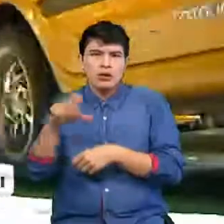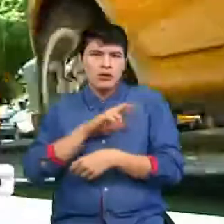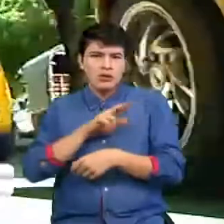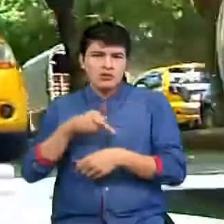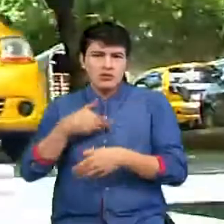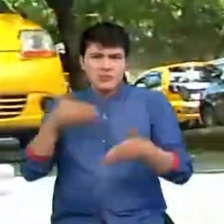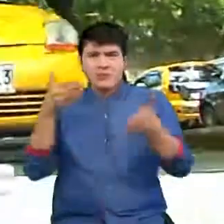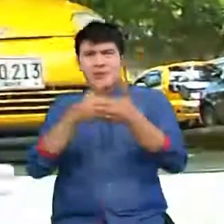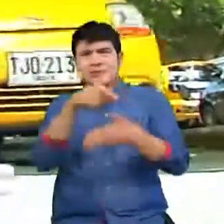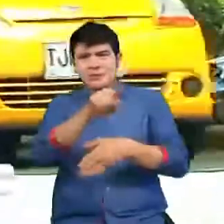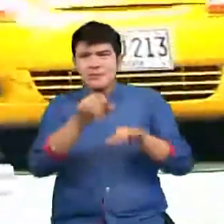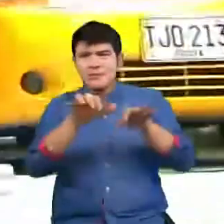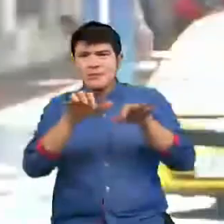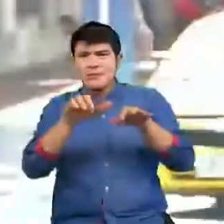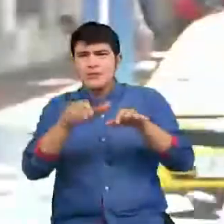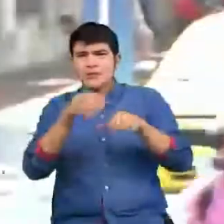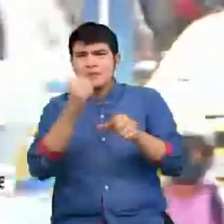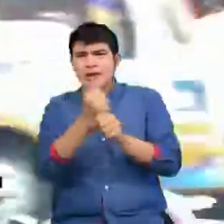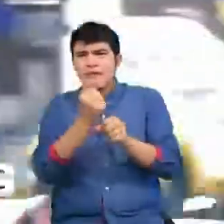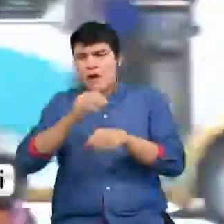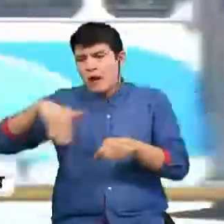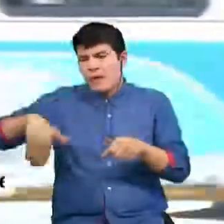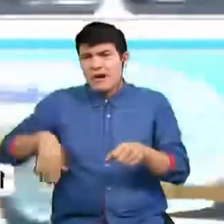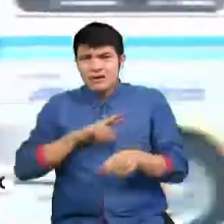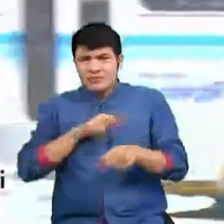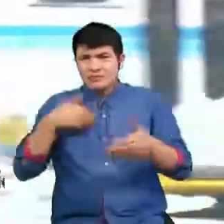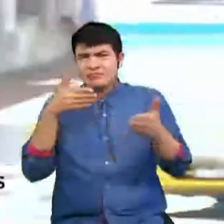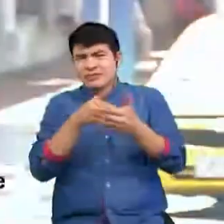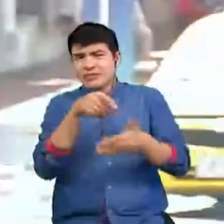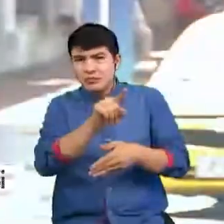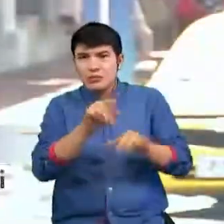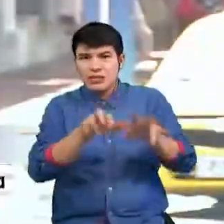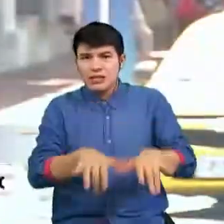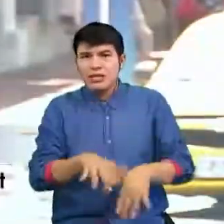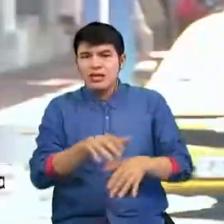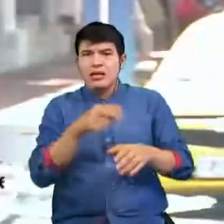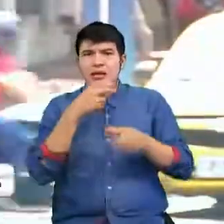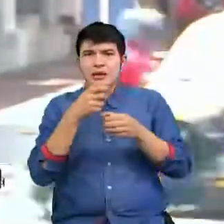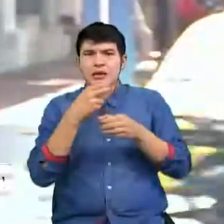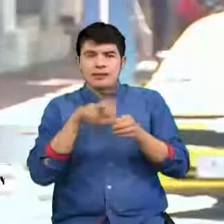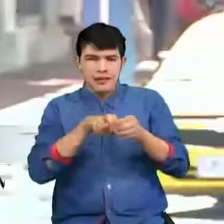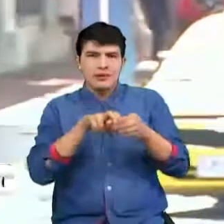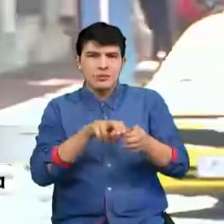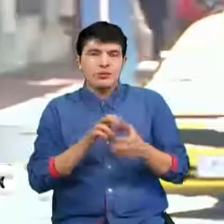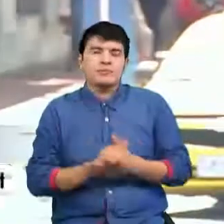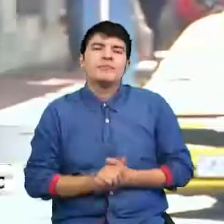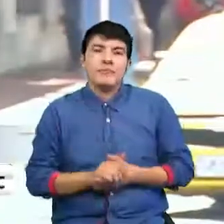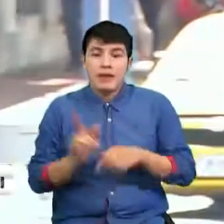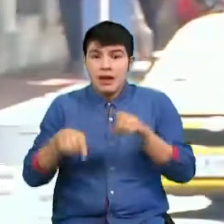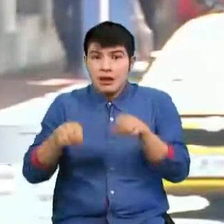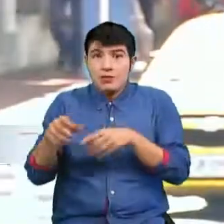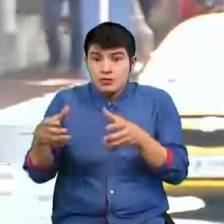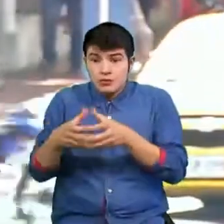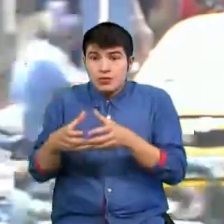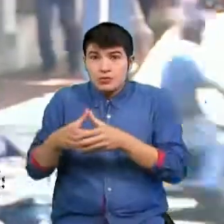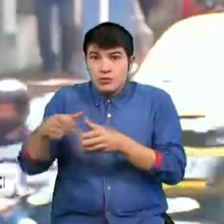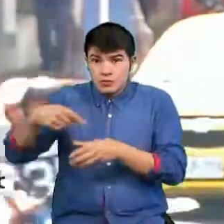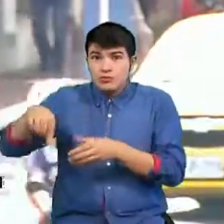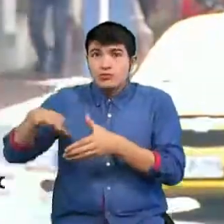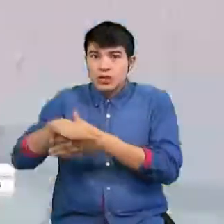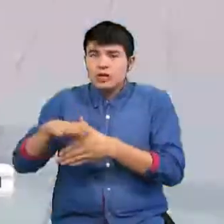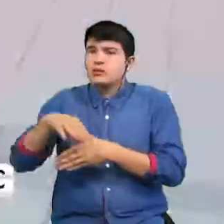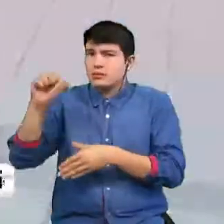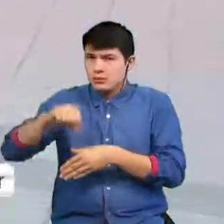llevamos con la administración aunque varios sindicatos de taxistas han dicho que no saldrán a protestar hay varios gremios que se están organizando para